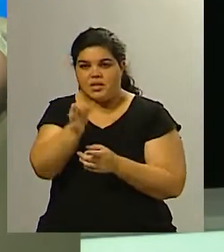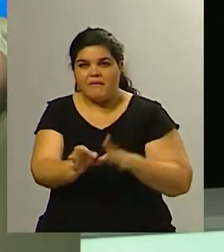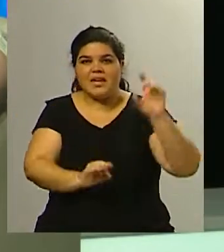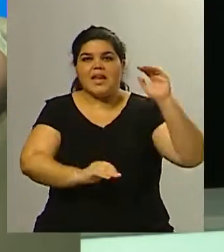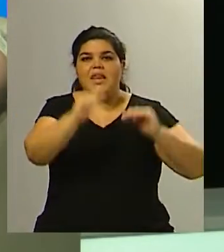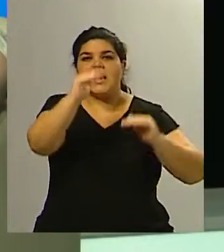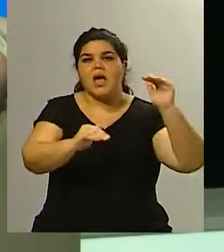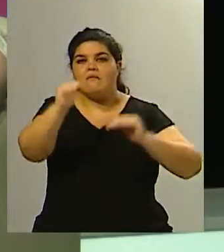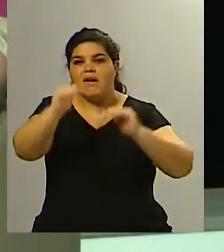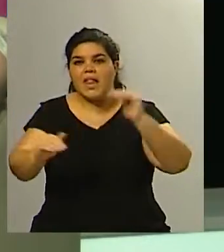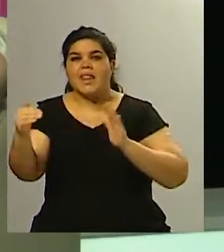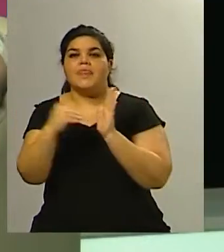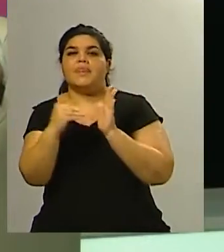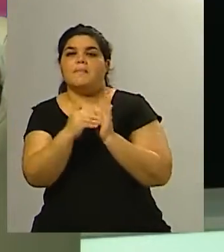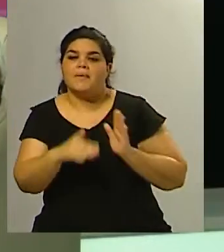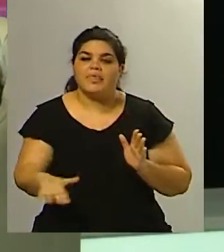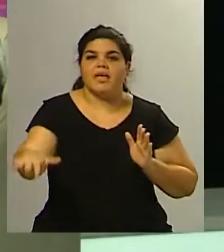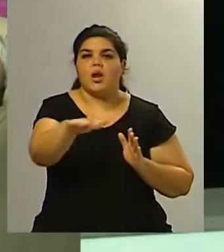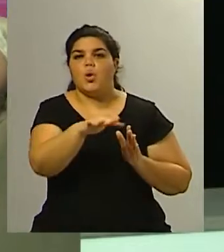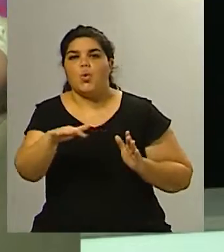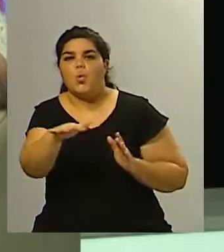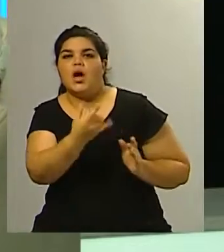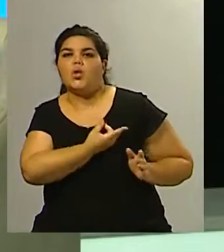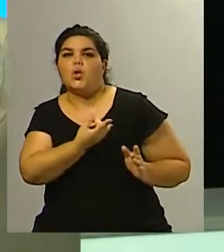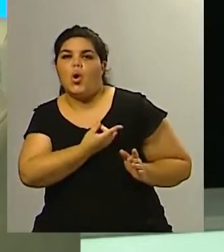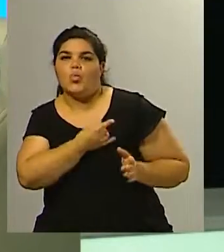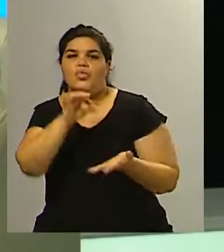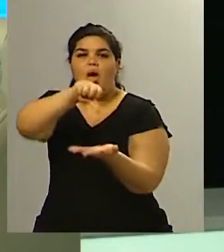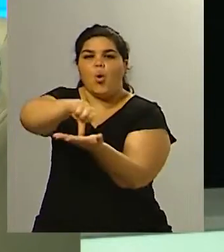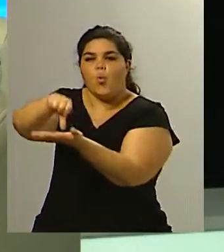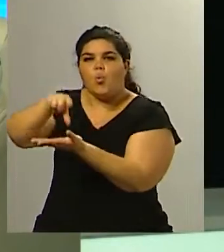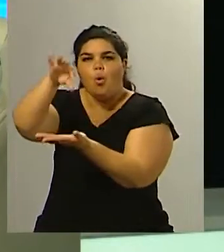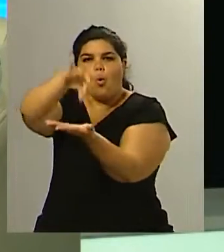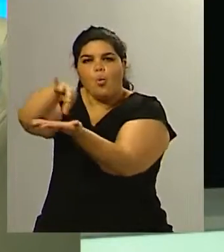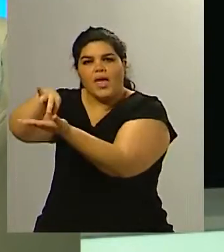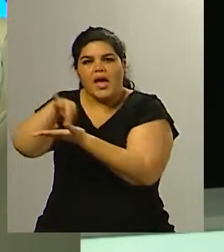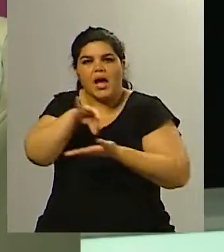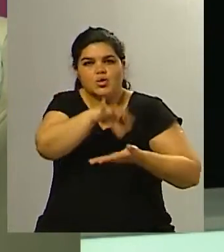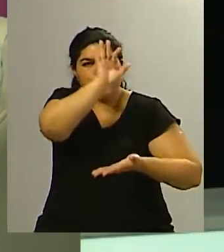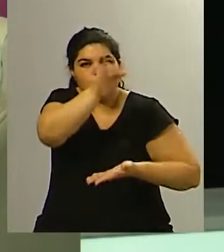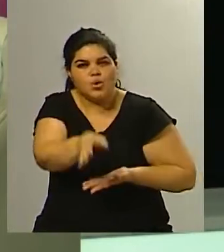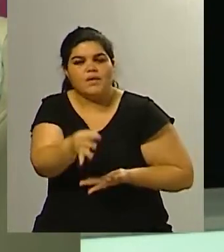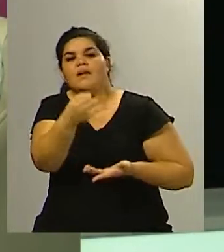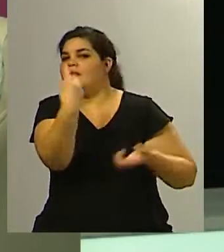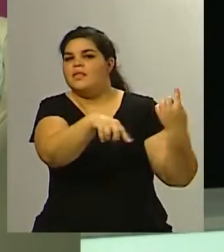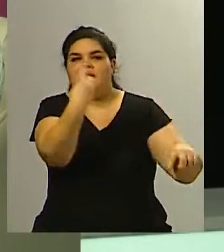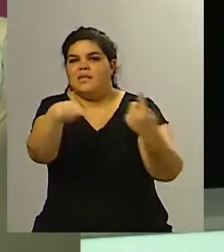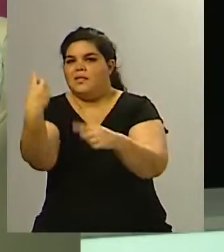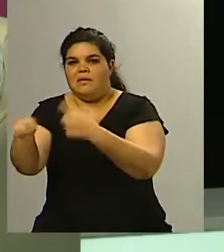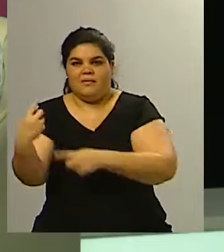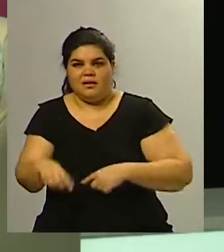el lugar, ¿no? Porque también según hay una cuestión de la ubicación, de lo social, que es una influencia a la hora del aprendizaje. Impacta